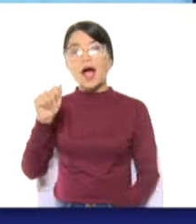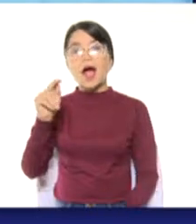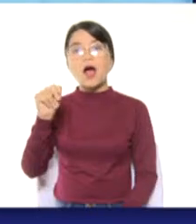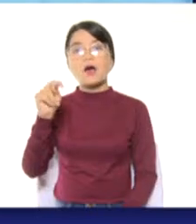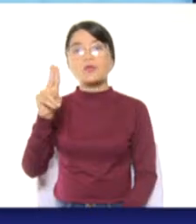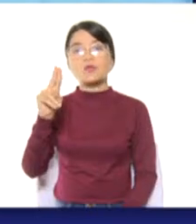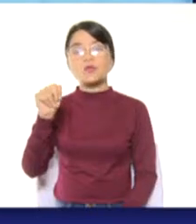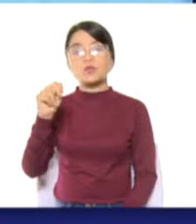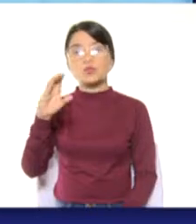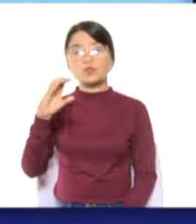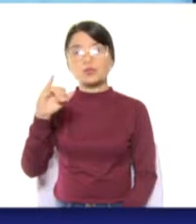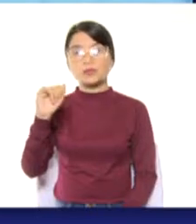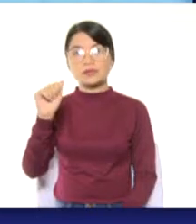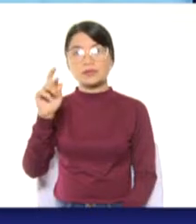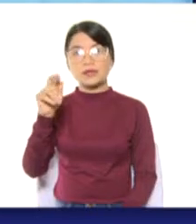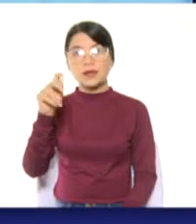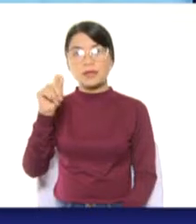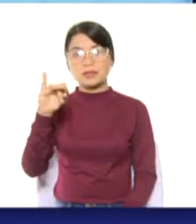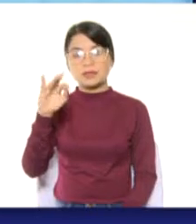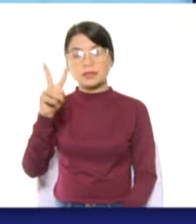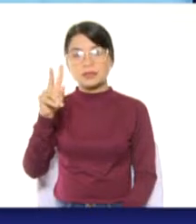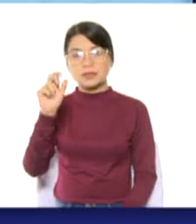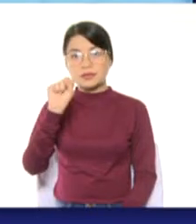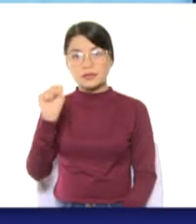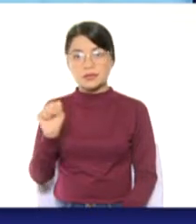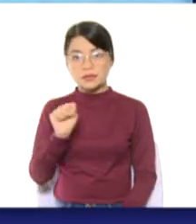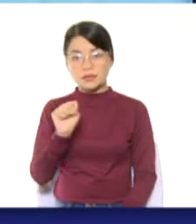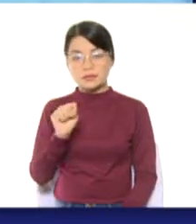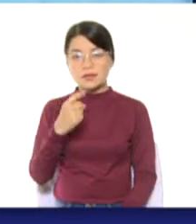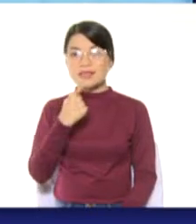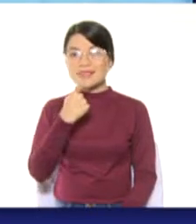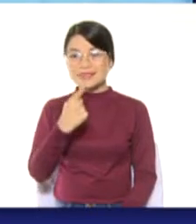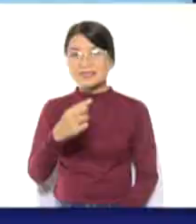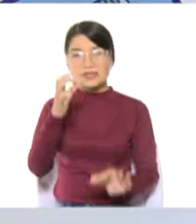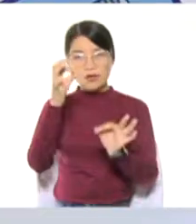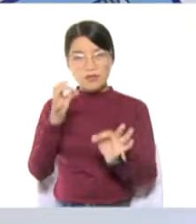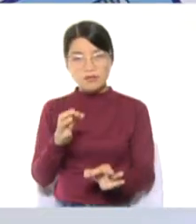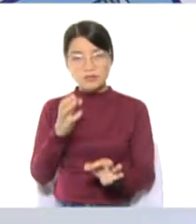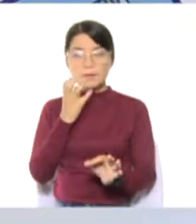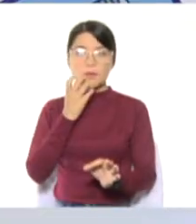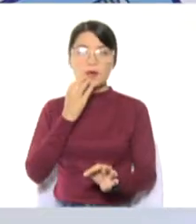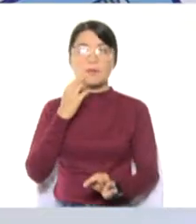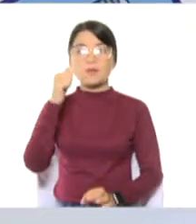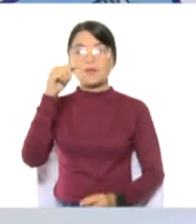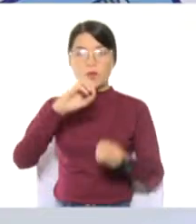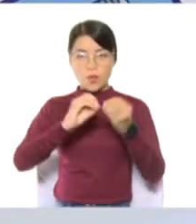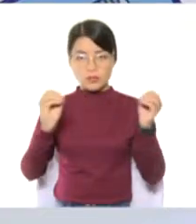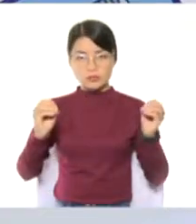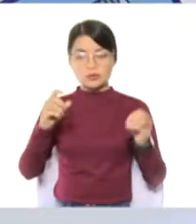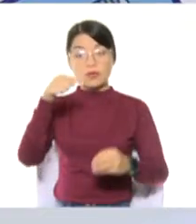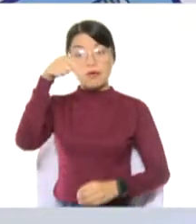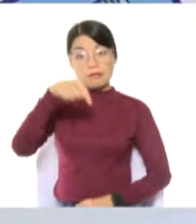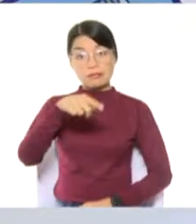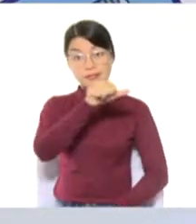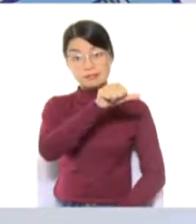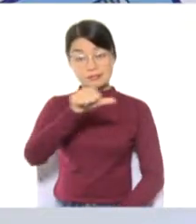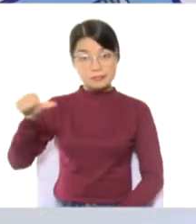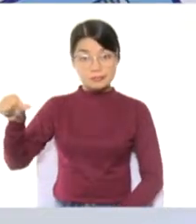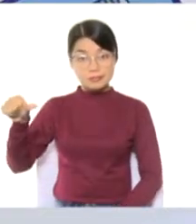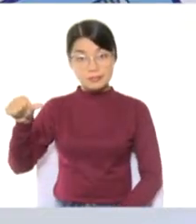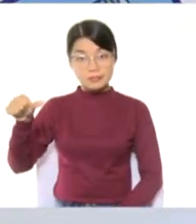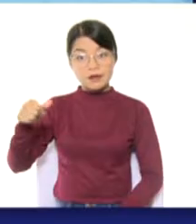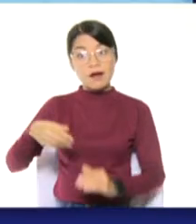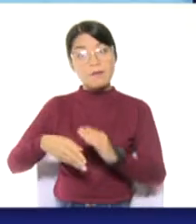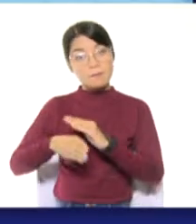precisa un hecho. Por ejemplo, esta semana iremos a la casa de la tía. Siendo así, segundo año tiene unas